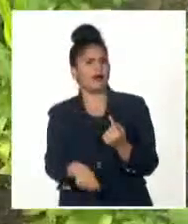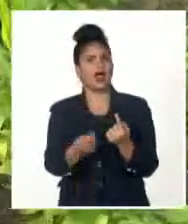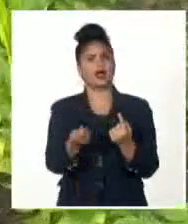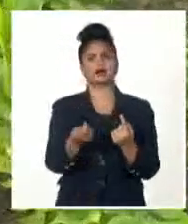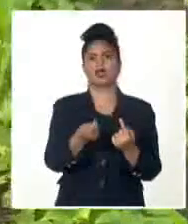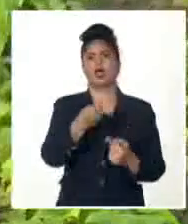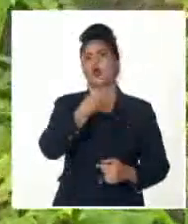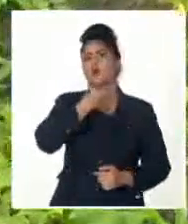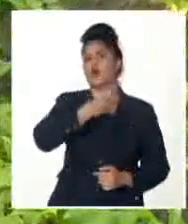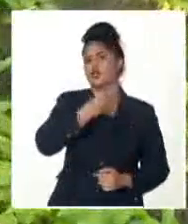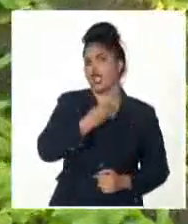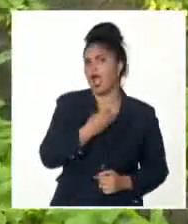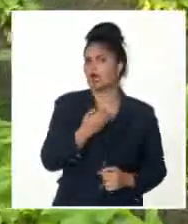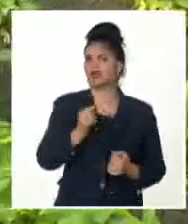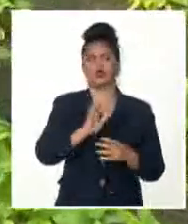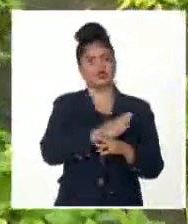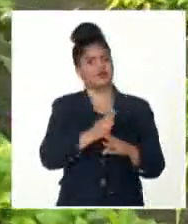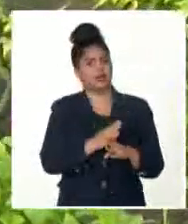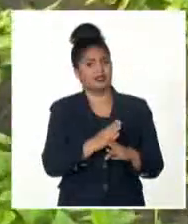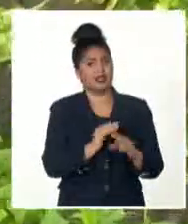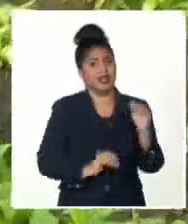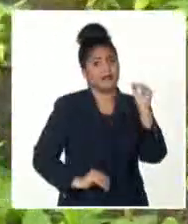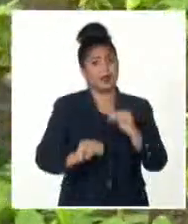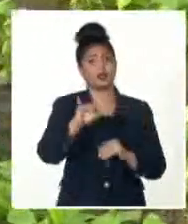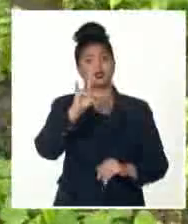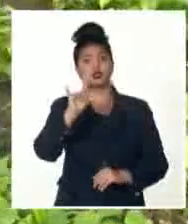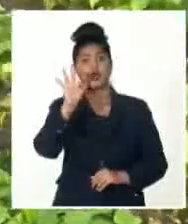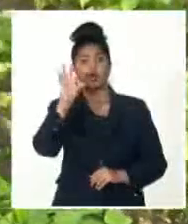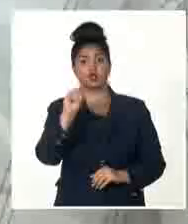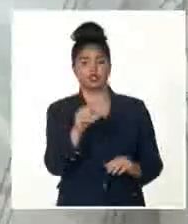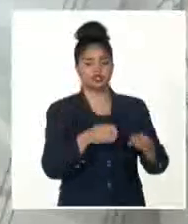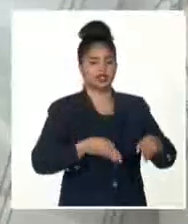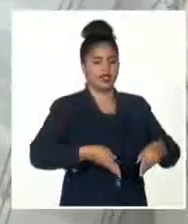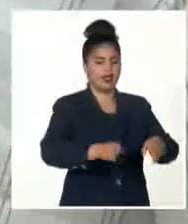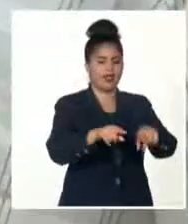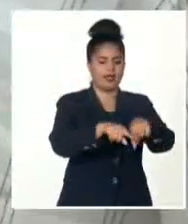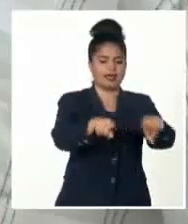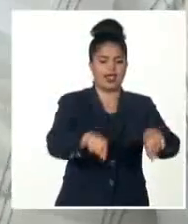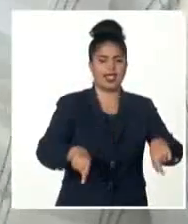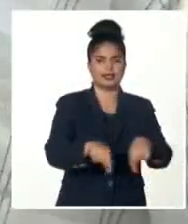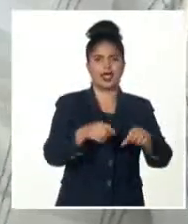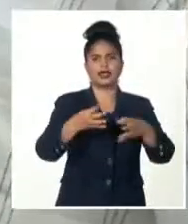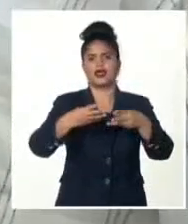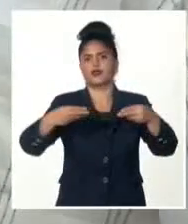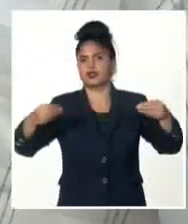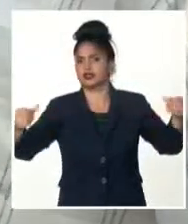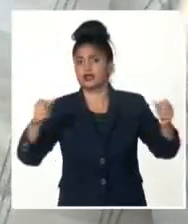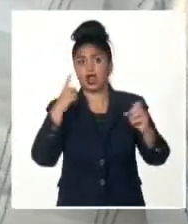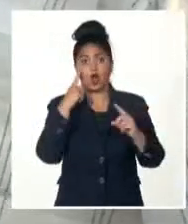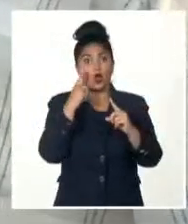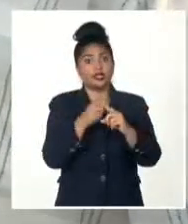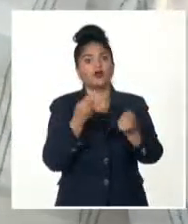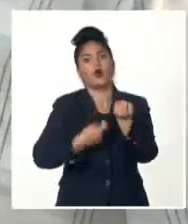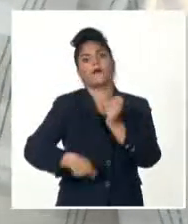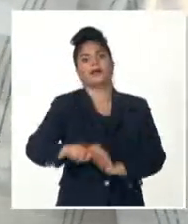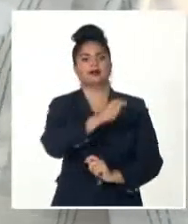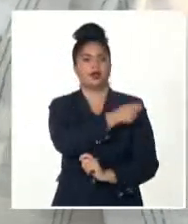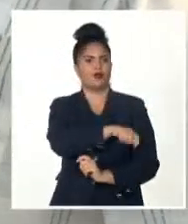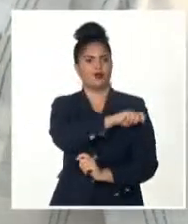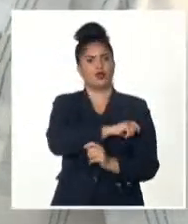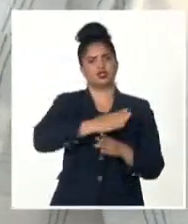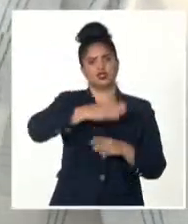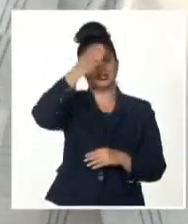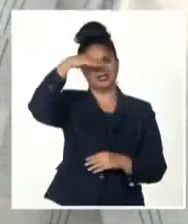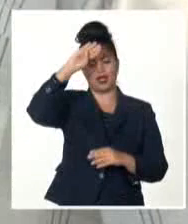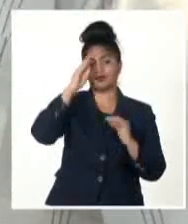de 980 hectáreas de tierra con destino al pueblo santiaguero. Así lo puntualizó el miembro del Comité Central y primer